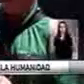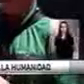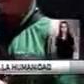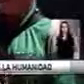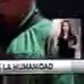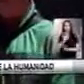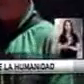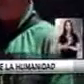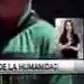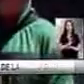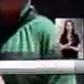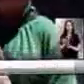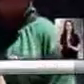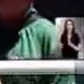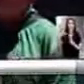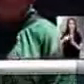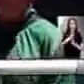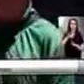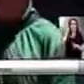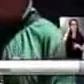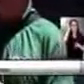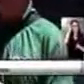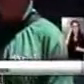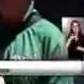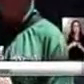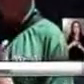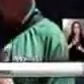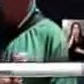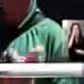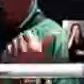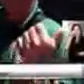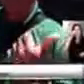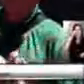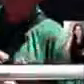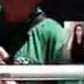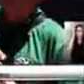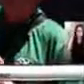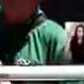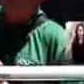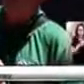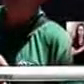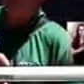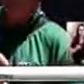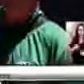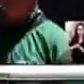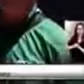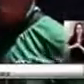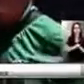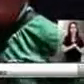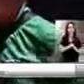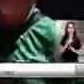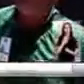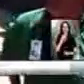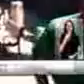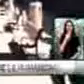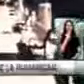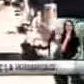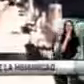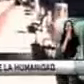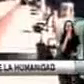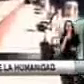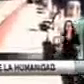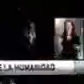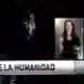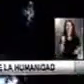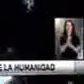protegerse de los indígenas, de los piratas, de los holandeses, franceses y también de los británicos. Actualmente, ¿cuántos kilómetros